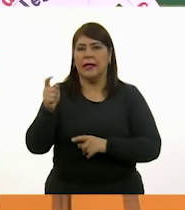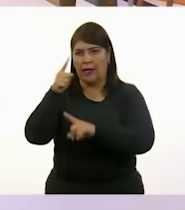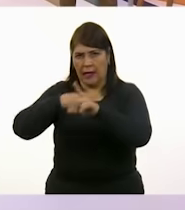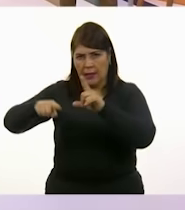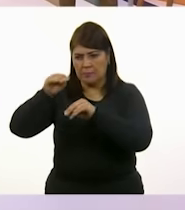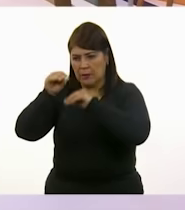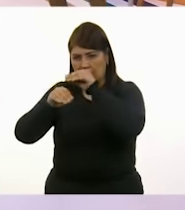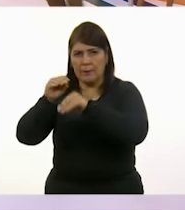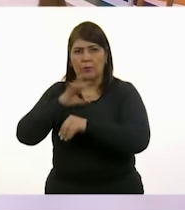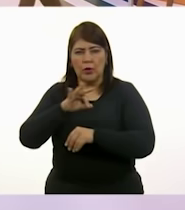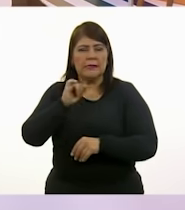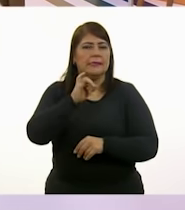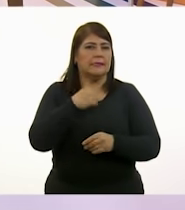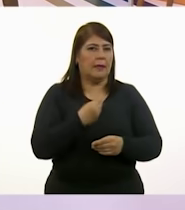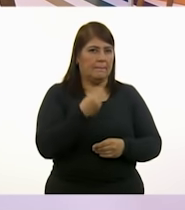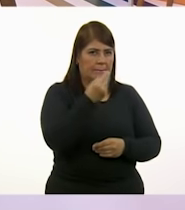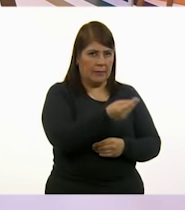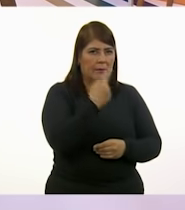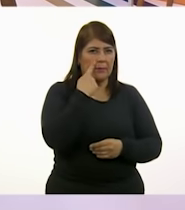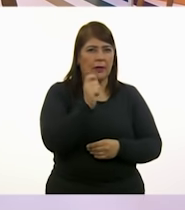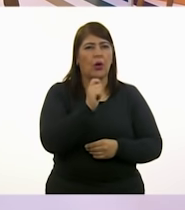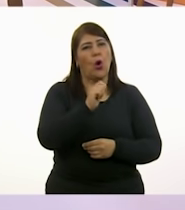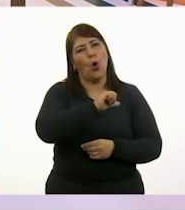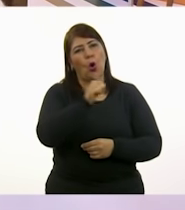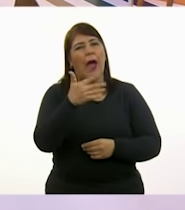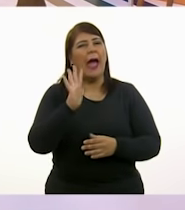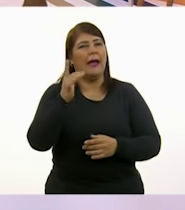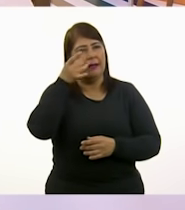pasar esta que ya vimos que es el águila El águila